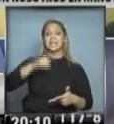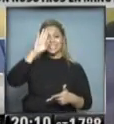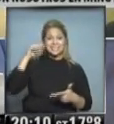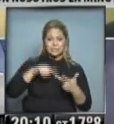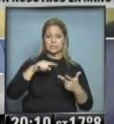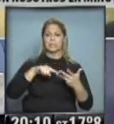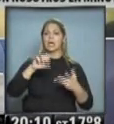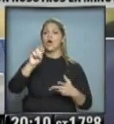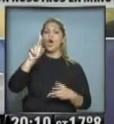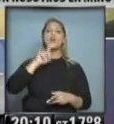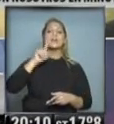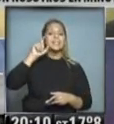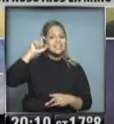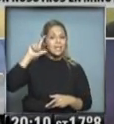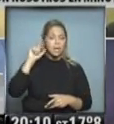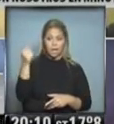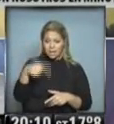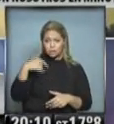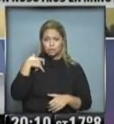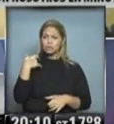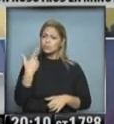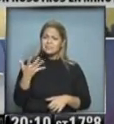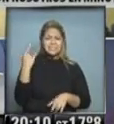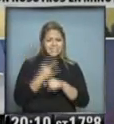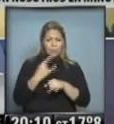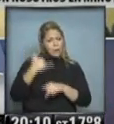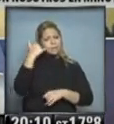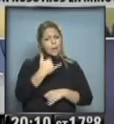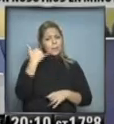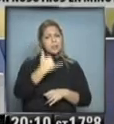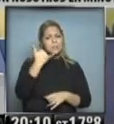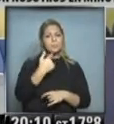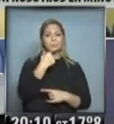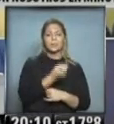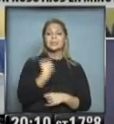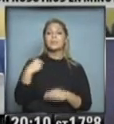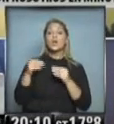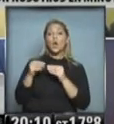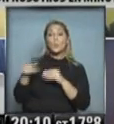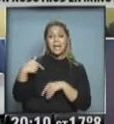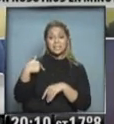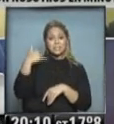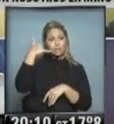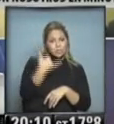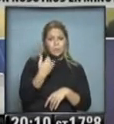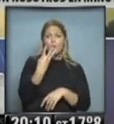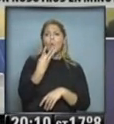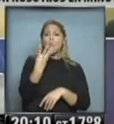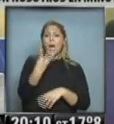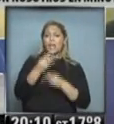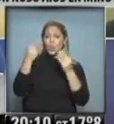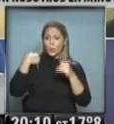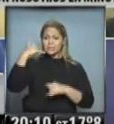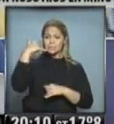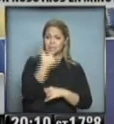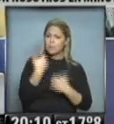Ortega, me llamaron permanentemente. Compañero Rafael me ha llamado 4 veces, un aplauso